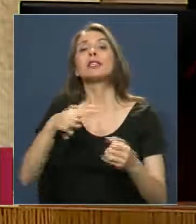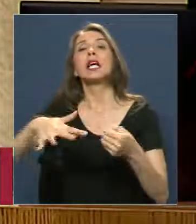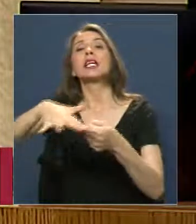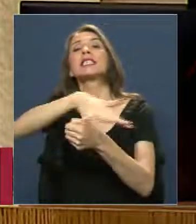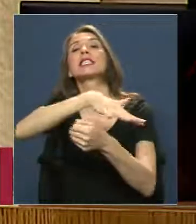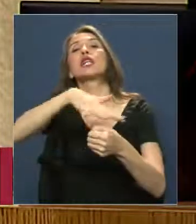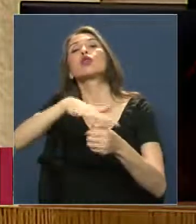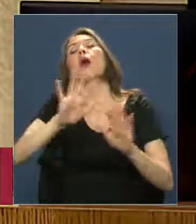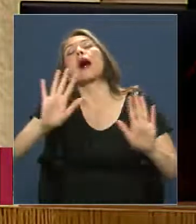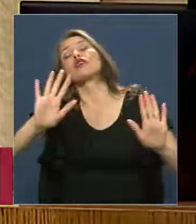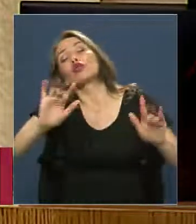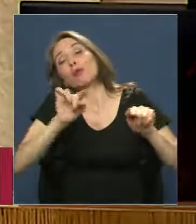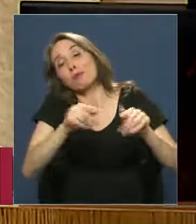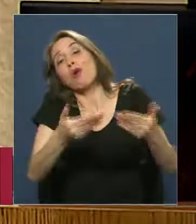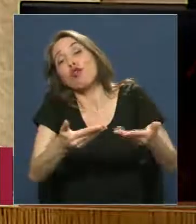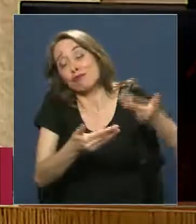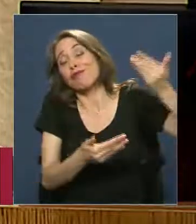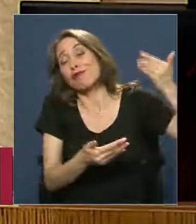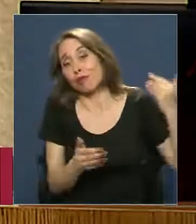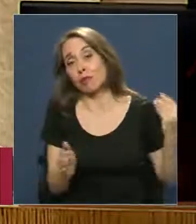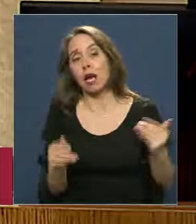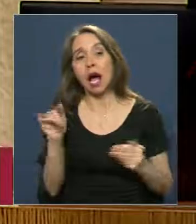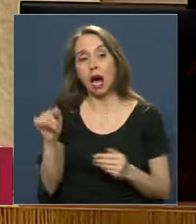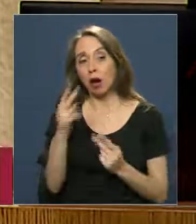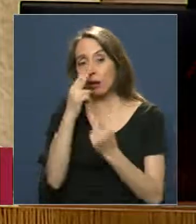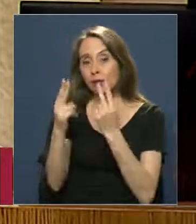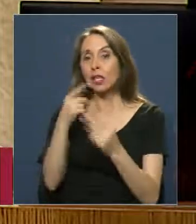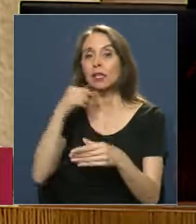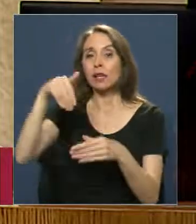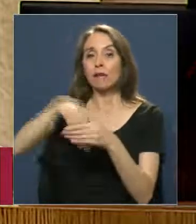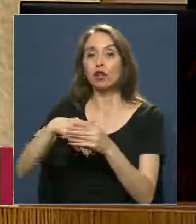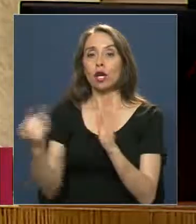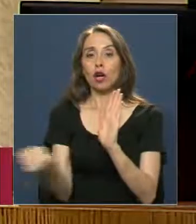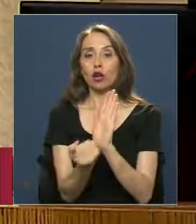Y nos queda claro que quieren ahora votar en contra de esta ley.